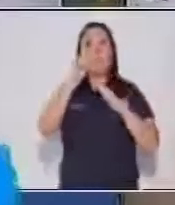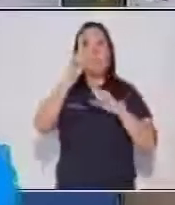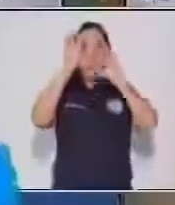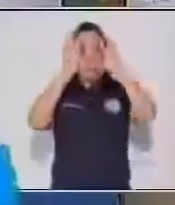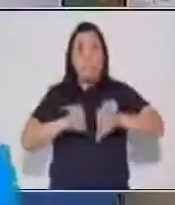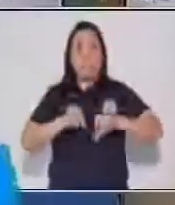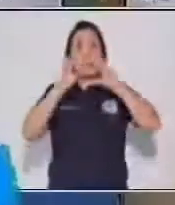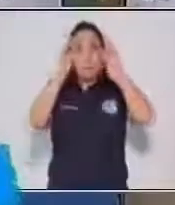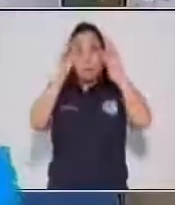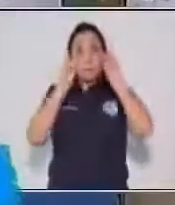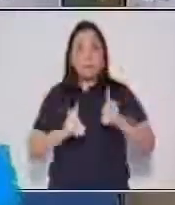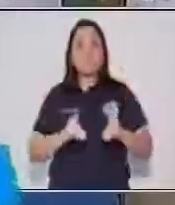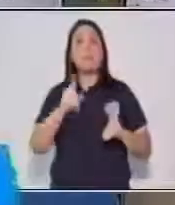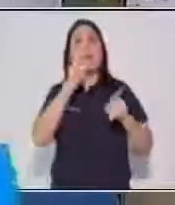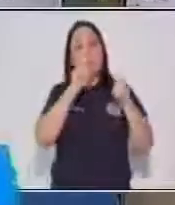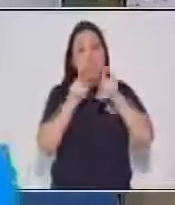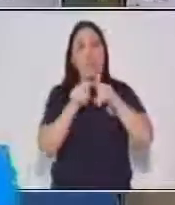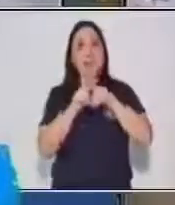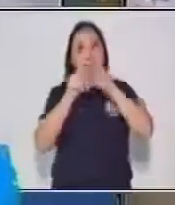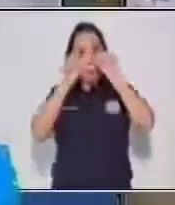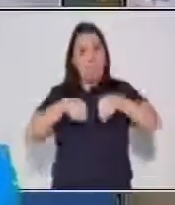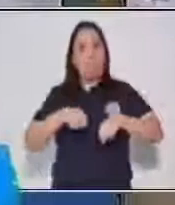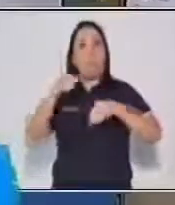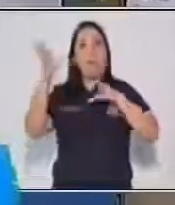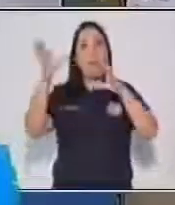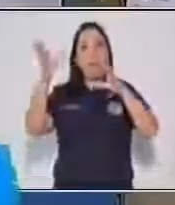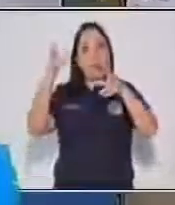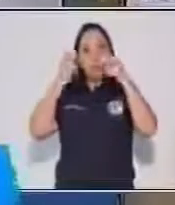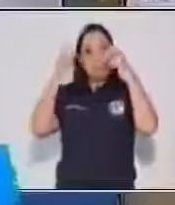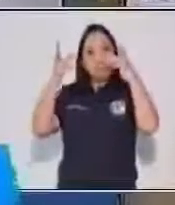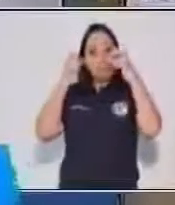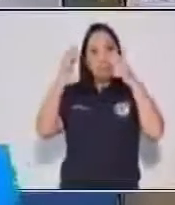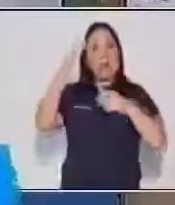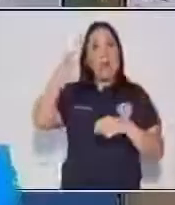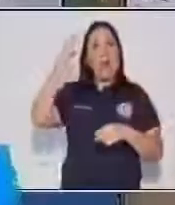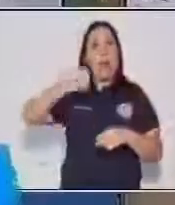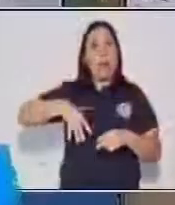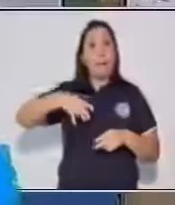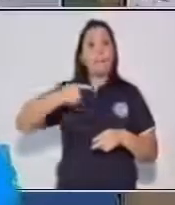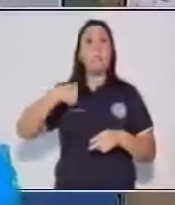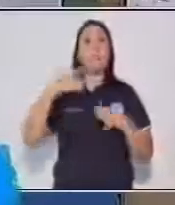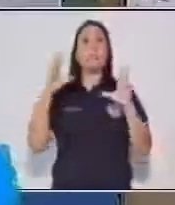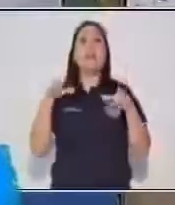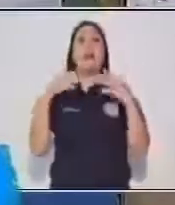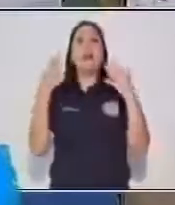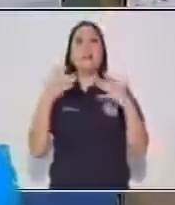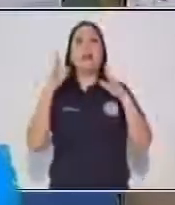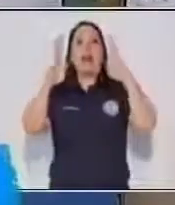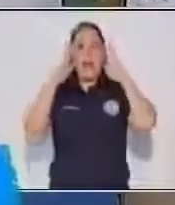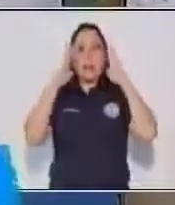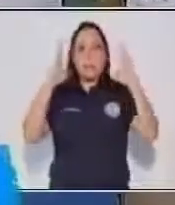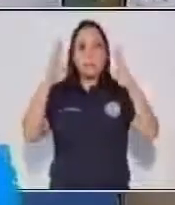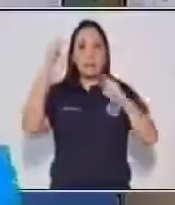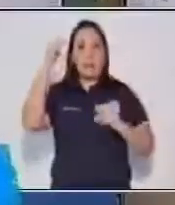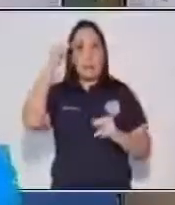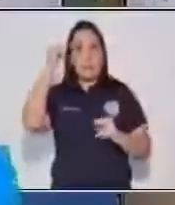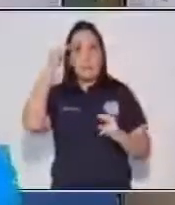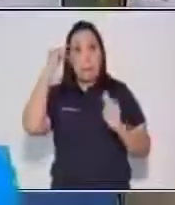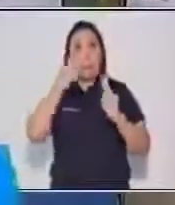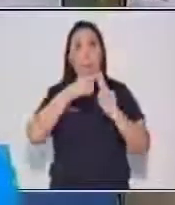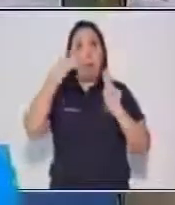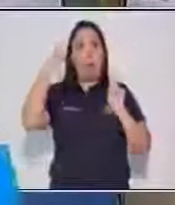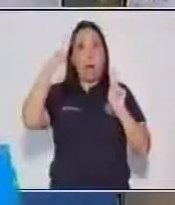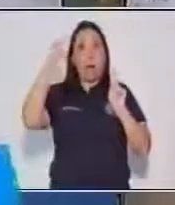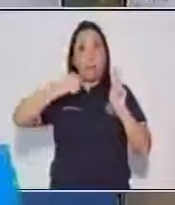con discapacidad, este tema les ayudará a ejercitar habilidades y destrezas como la atención, la memoria y la